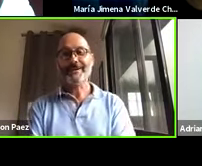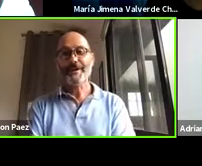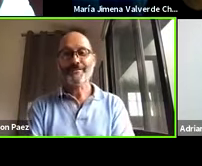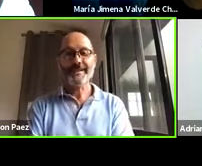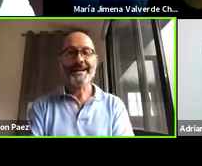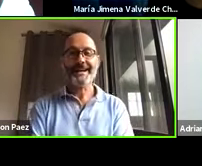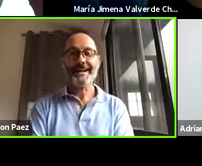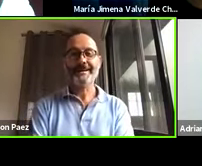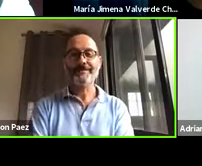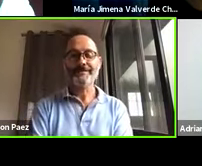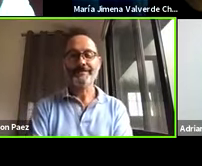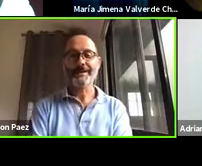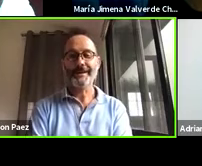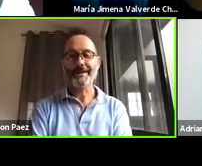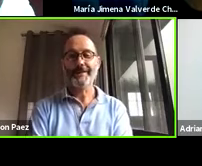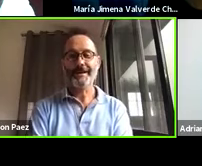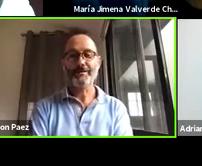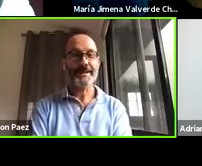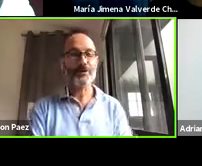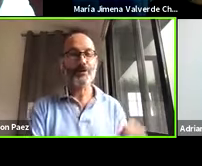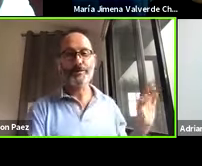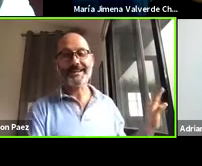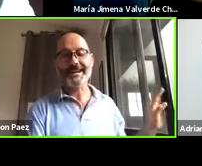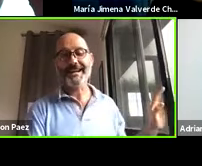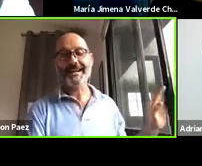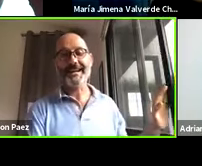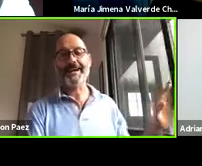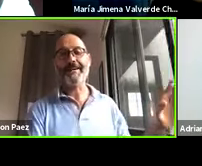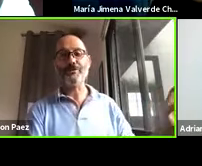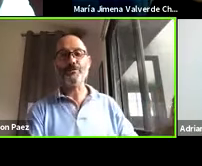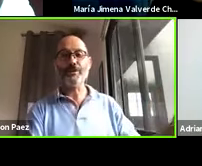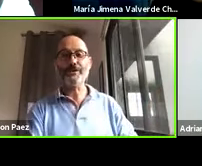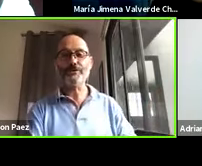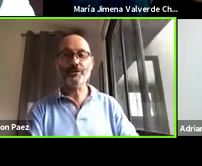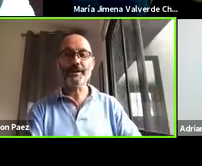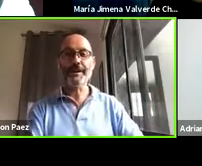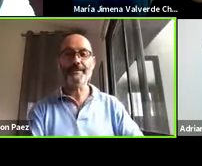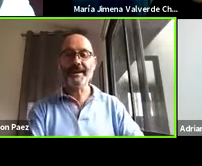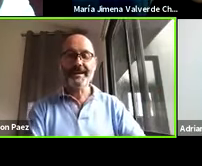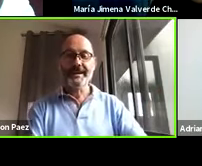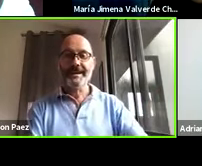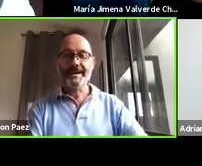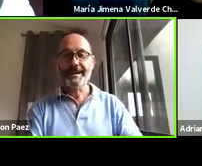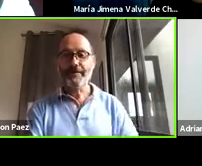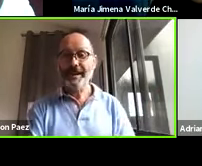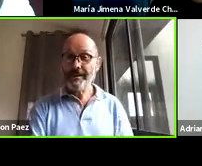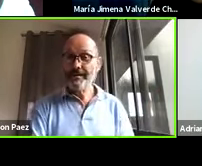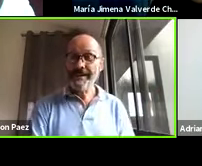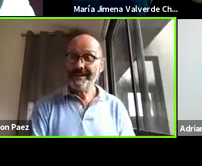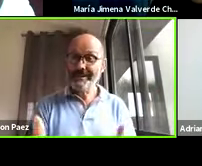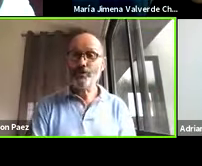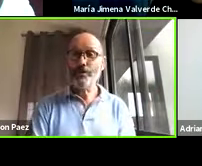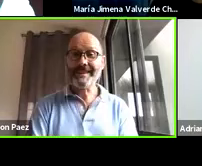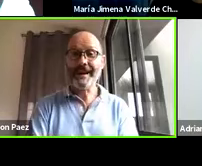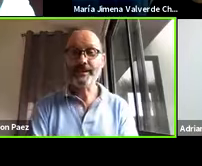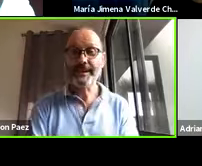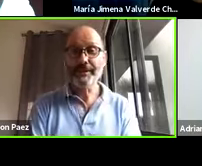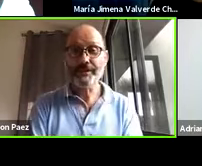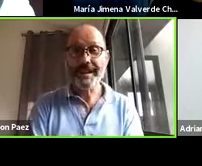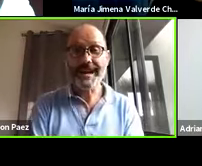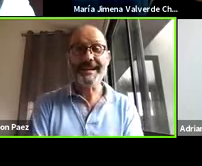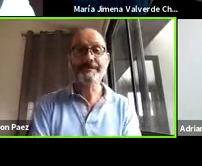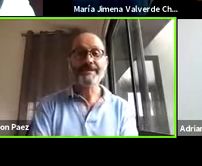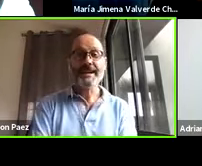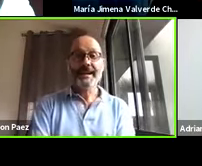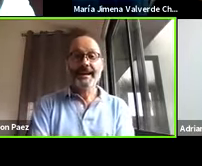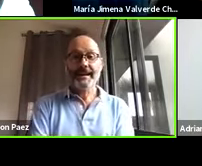gustaría hacer hoy quiero empezar hablando un poquito sobre la peli este documental los caminos